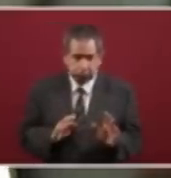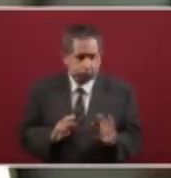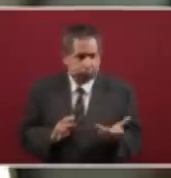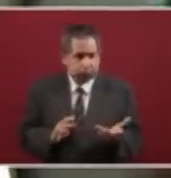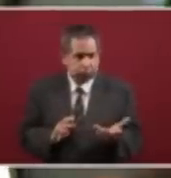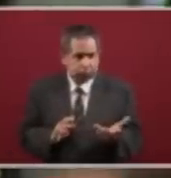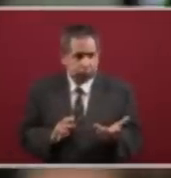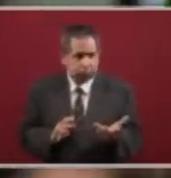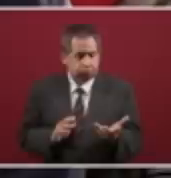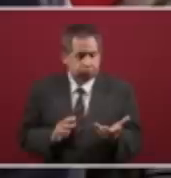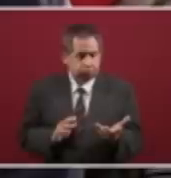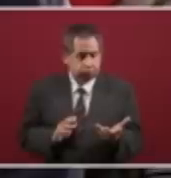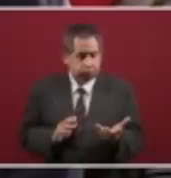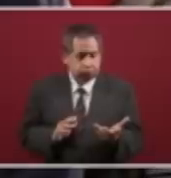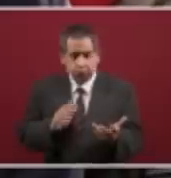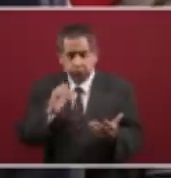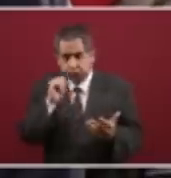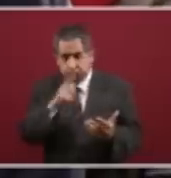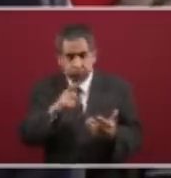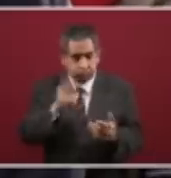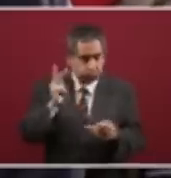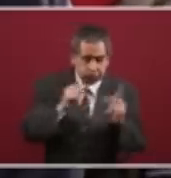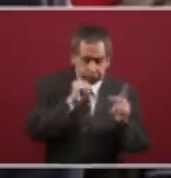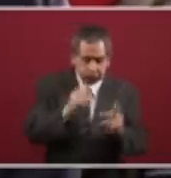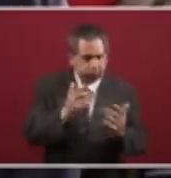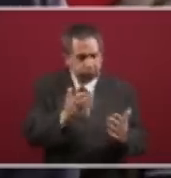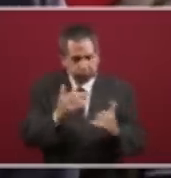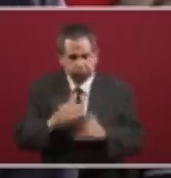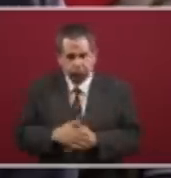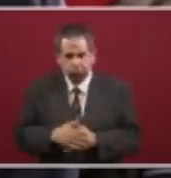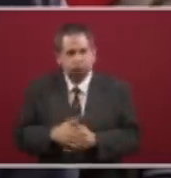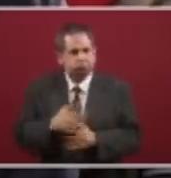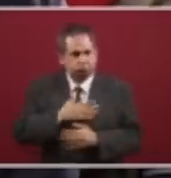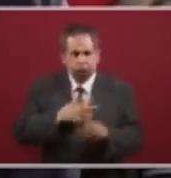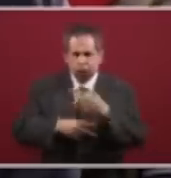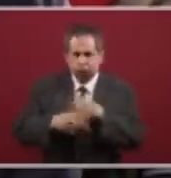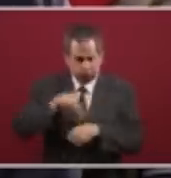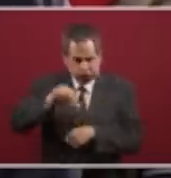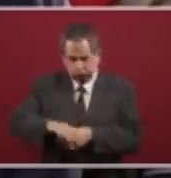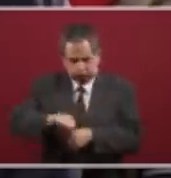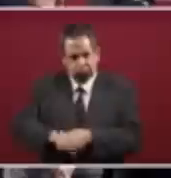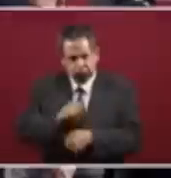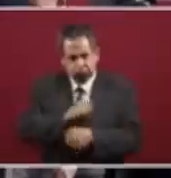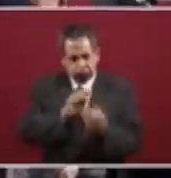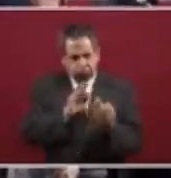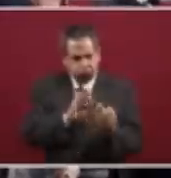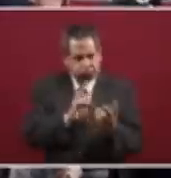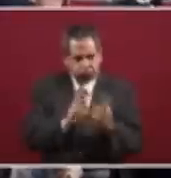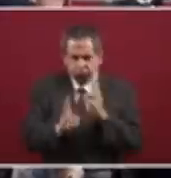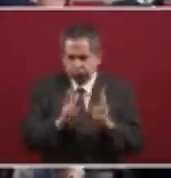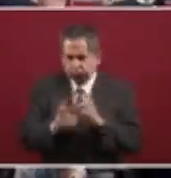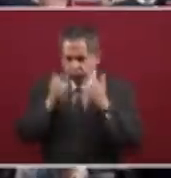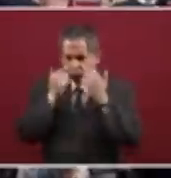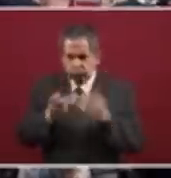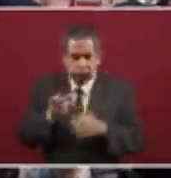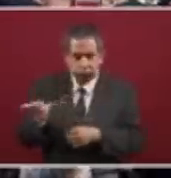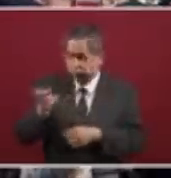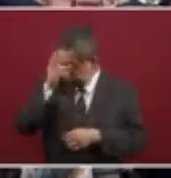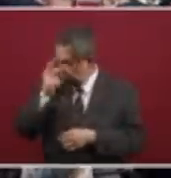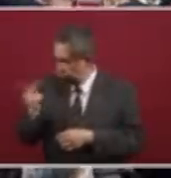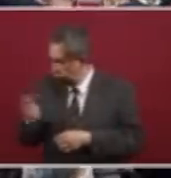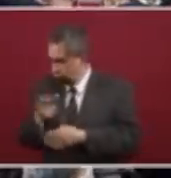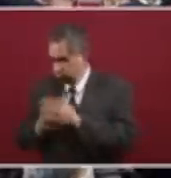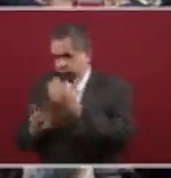nada que objetar yo lo recibo hoy mismo si se hace el trabajo